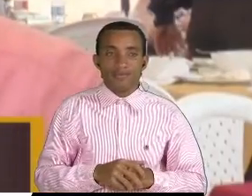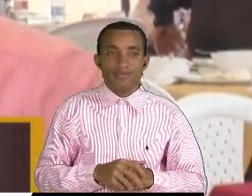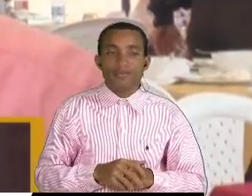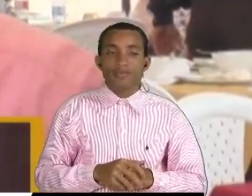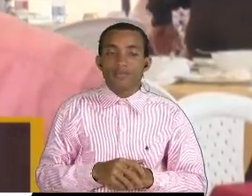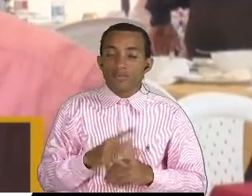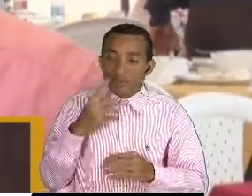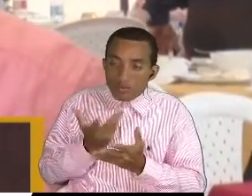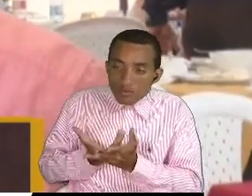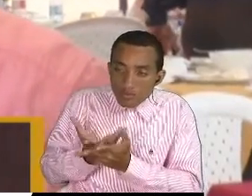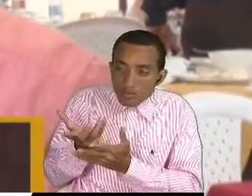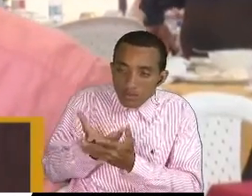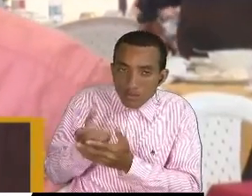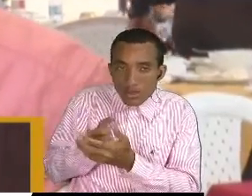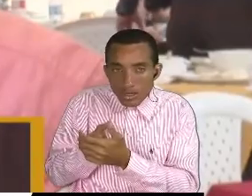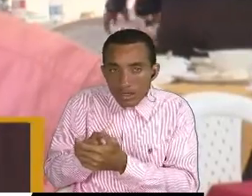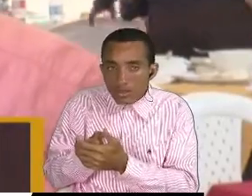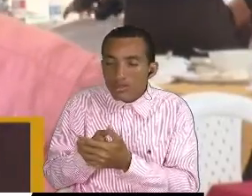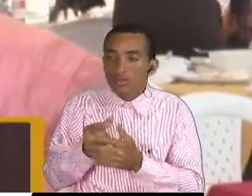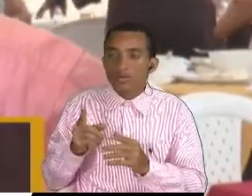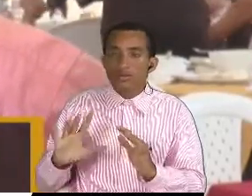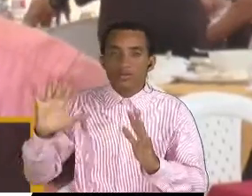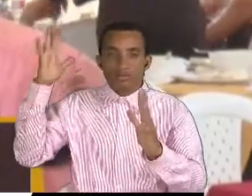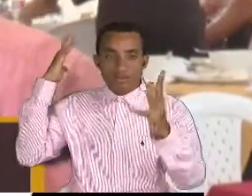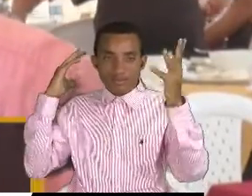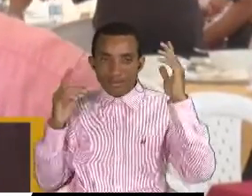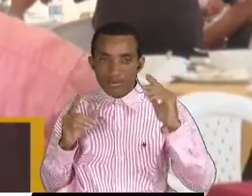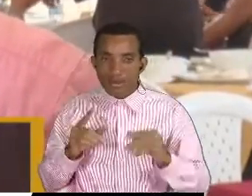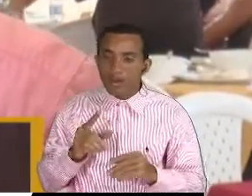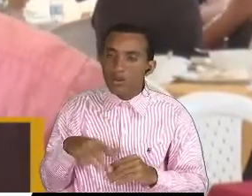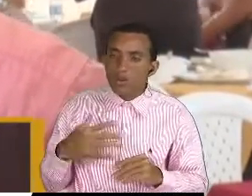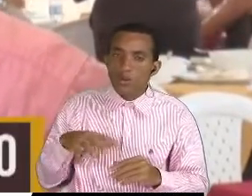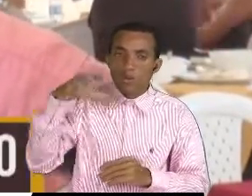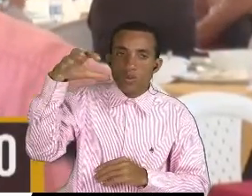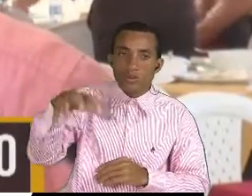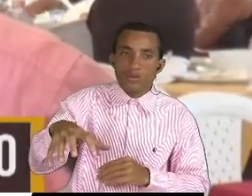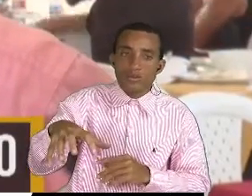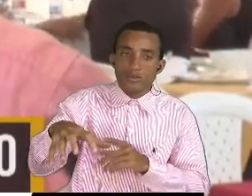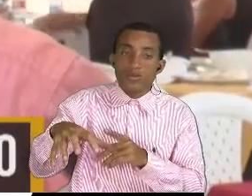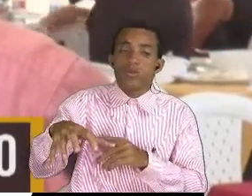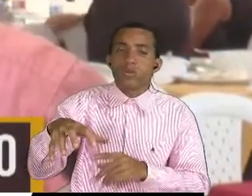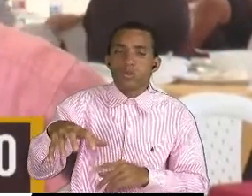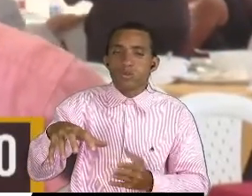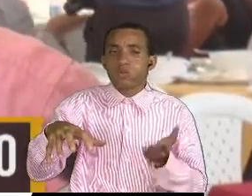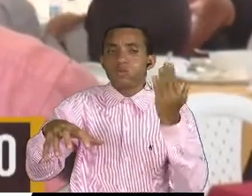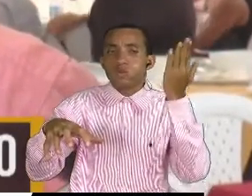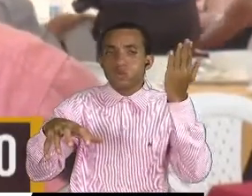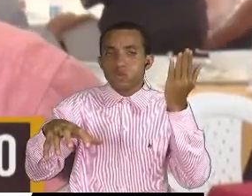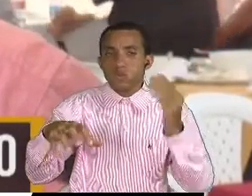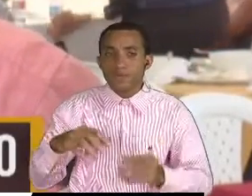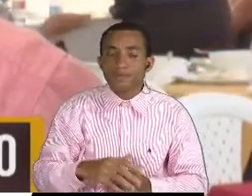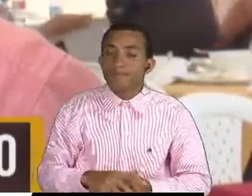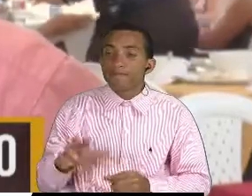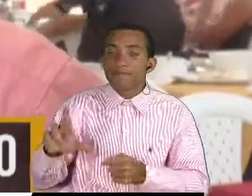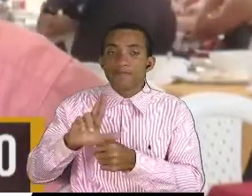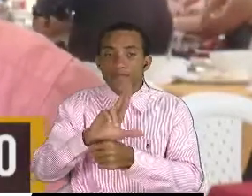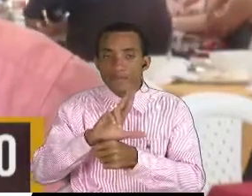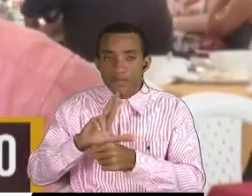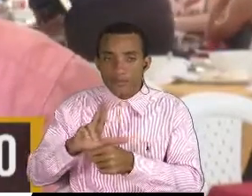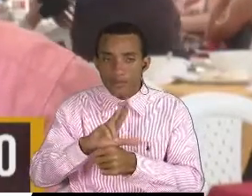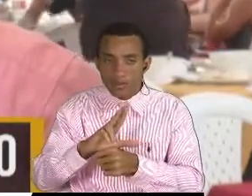importante tener este tipo de inversiones, como es la planta de beneficio Friomag. Es una planta que es regional y eso da